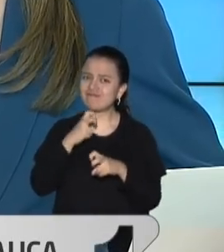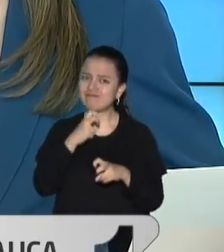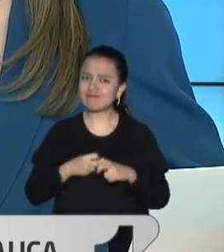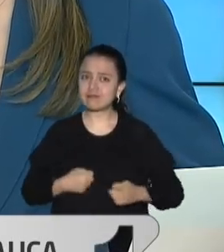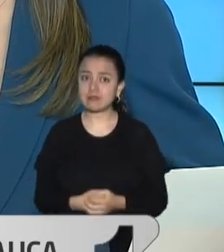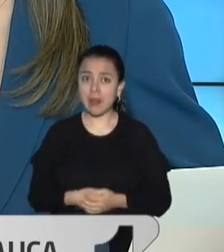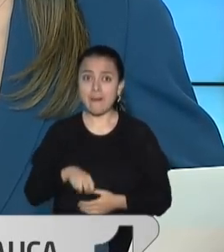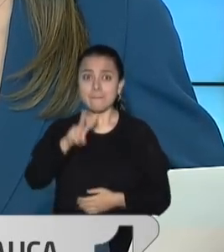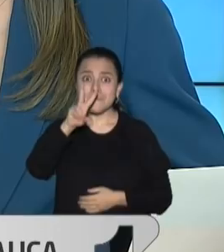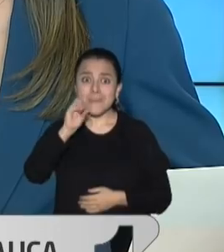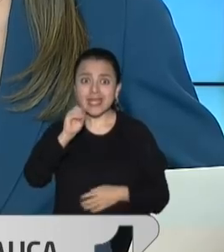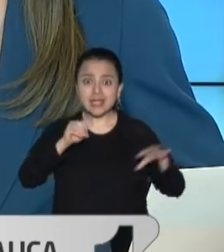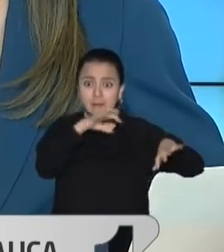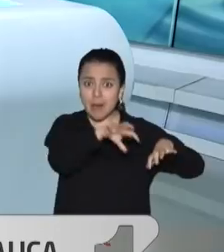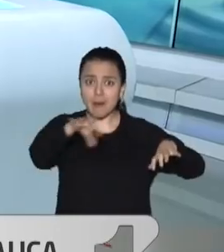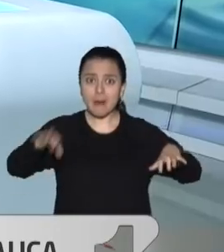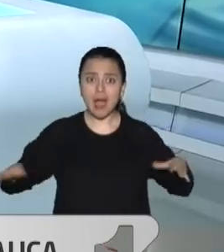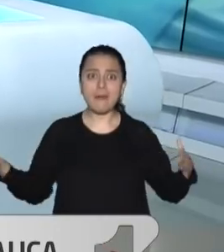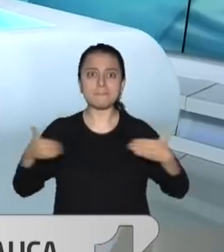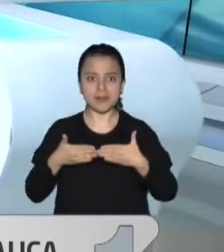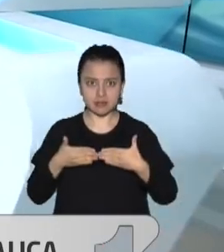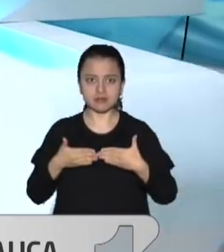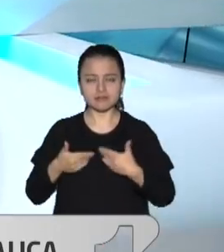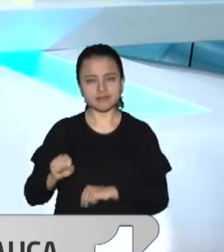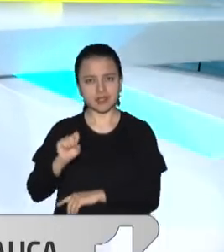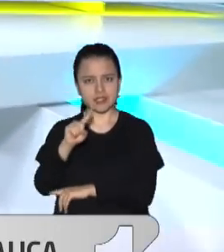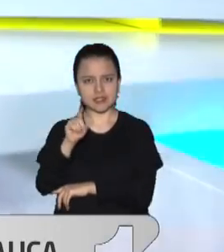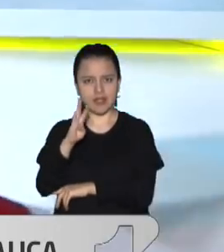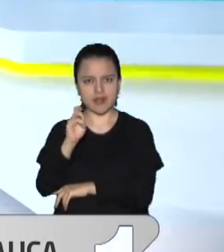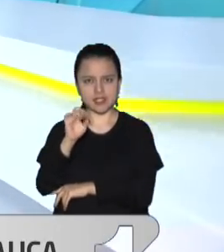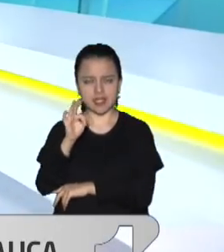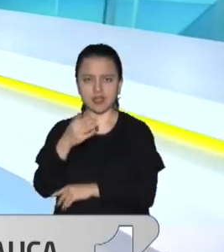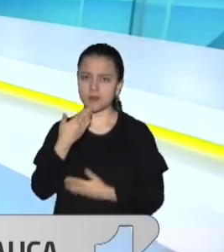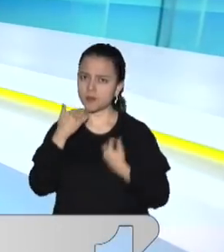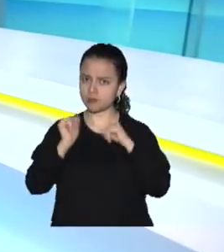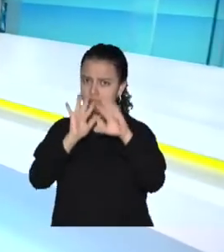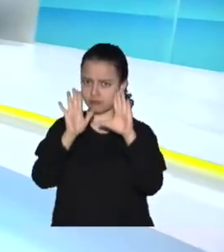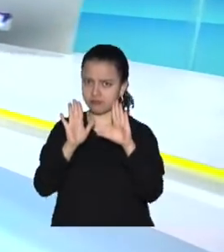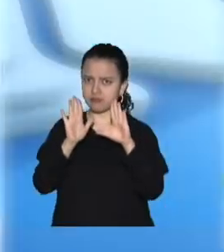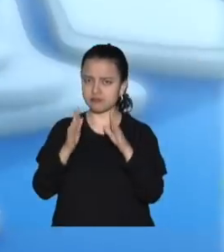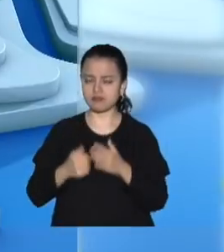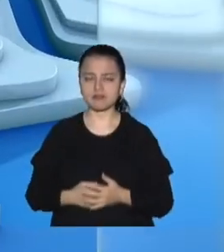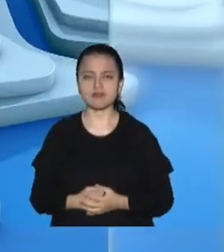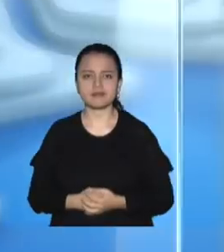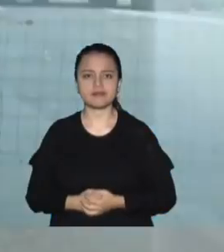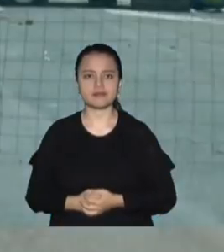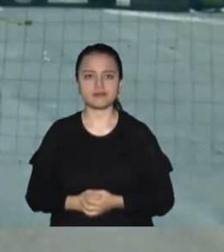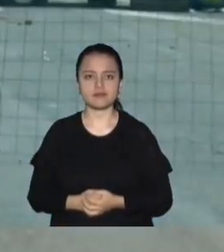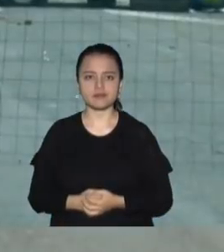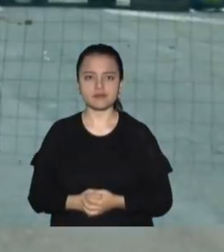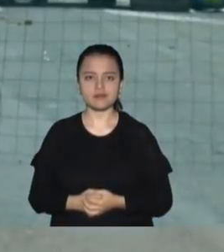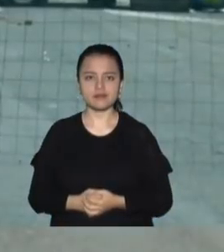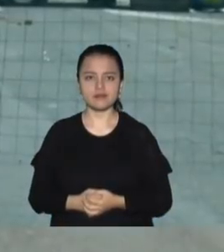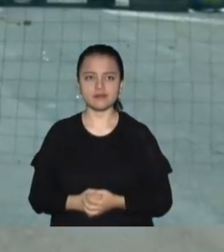bloqueos en todo el departamento. Sebastián Bedoya, muy buenos días. ¿Quiénes mantienen estos bloqueos?